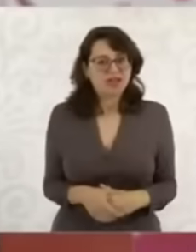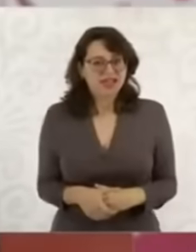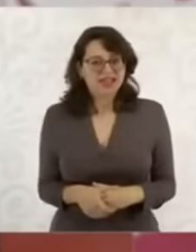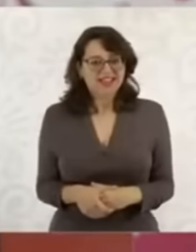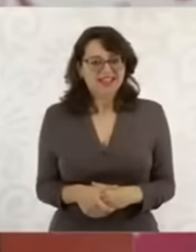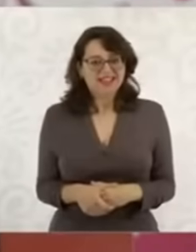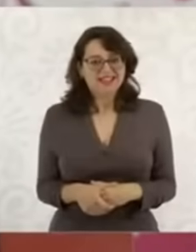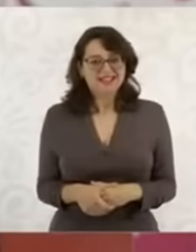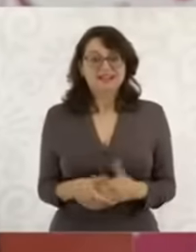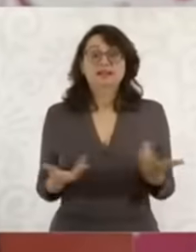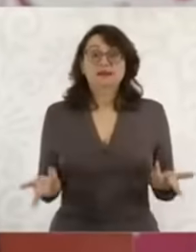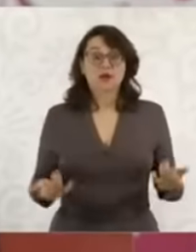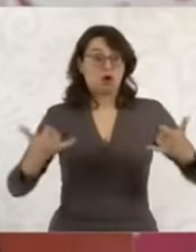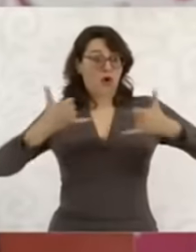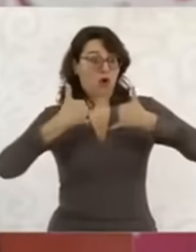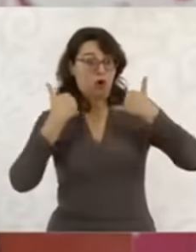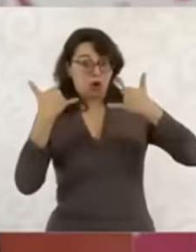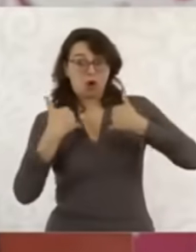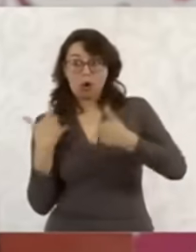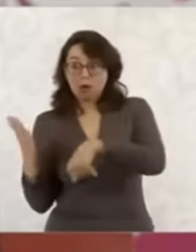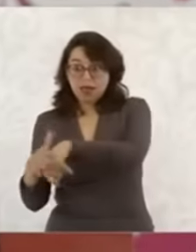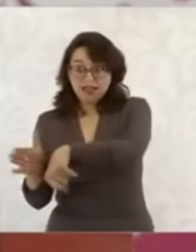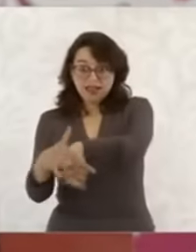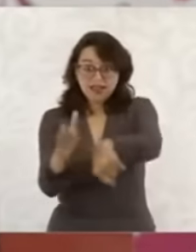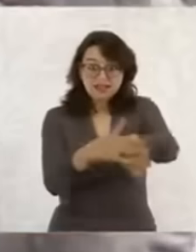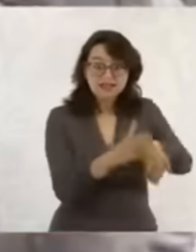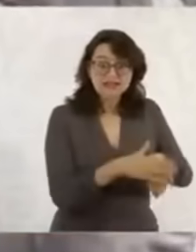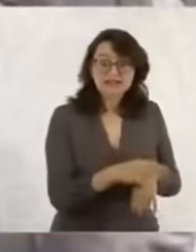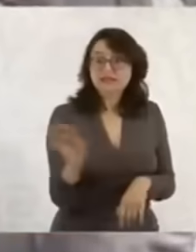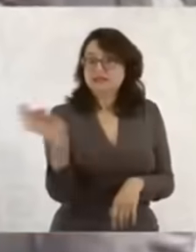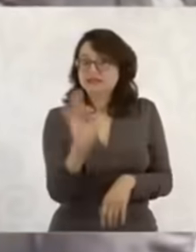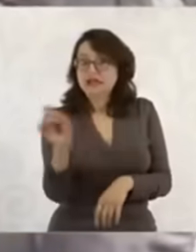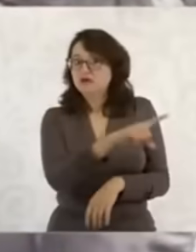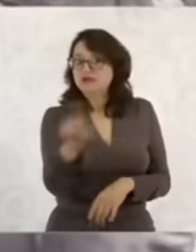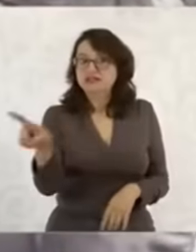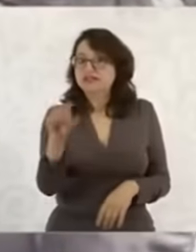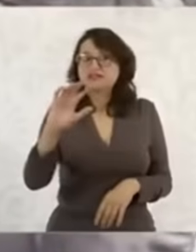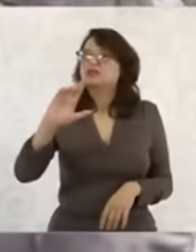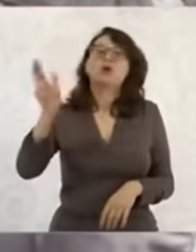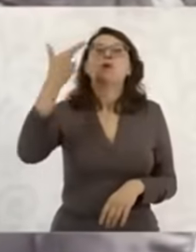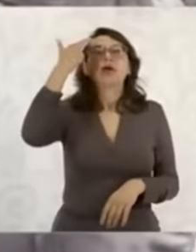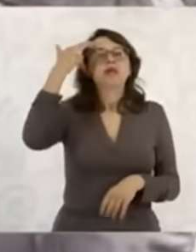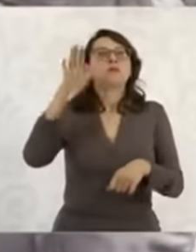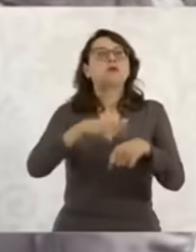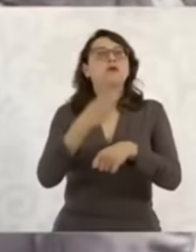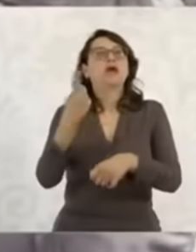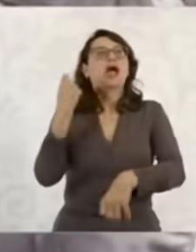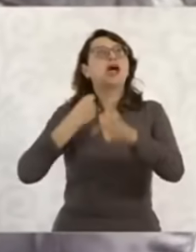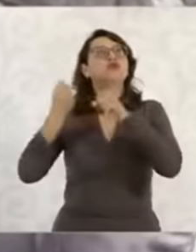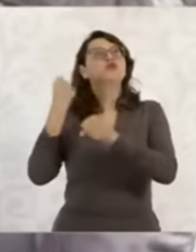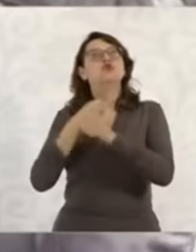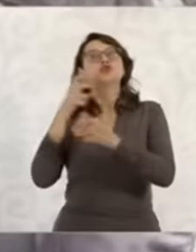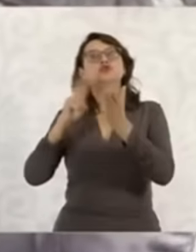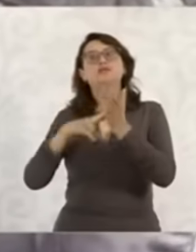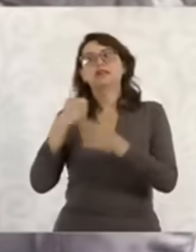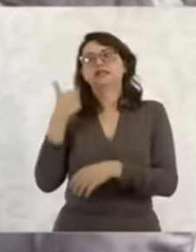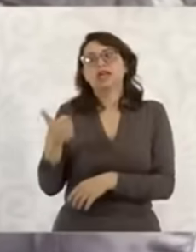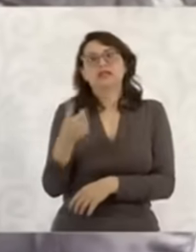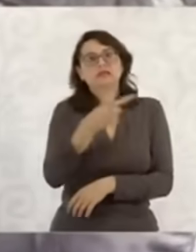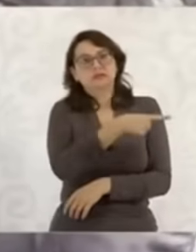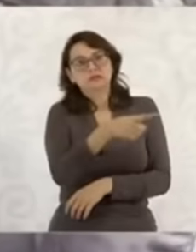Para todos los jóvenes que nos escuchan, que a lo mejor tenían 6 años en el 2006, 4